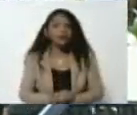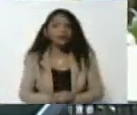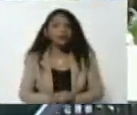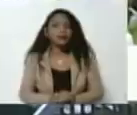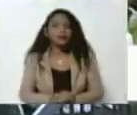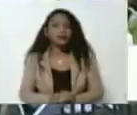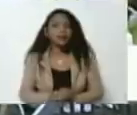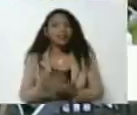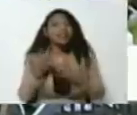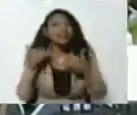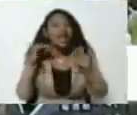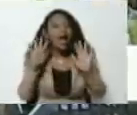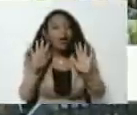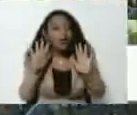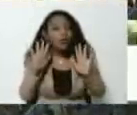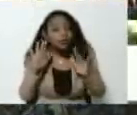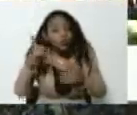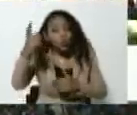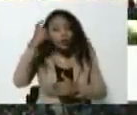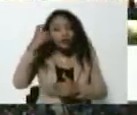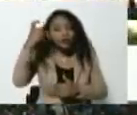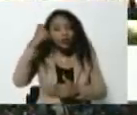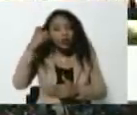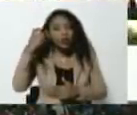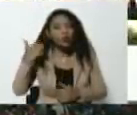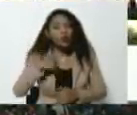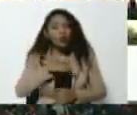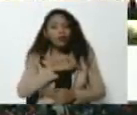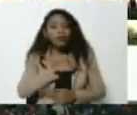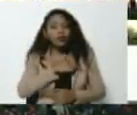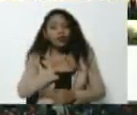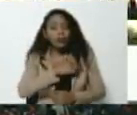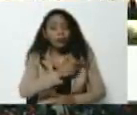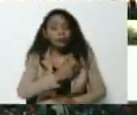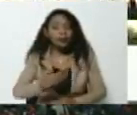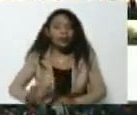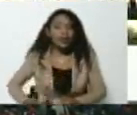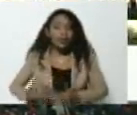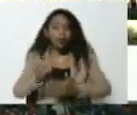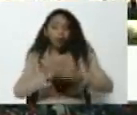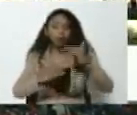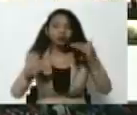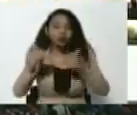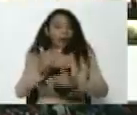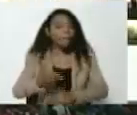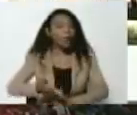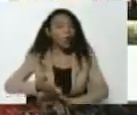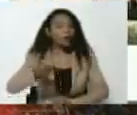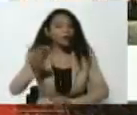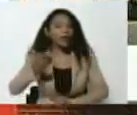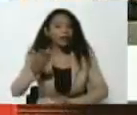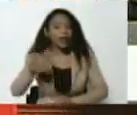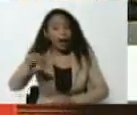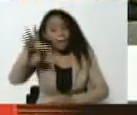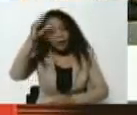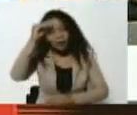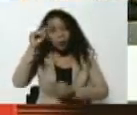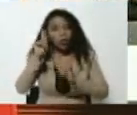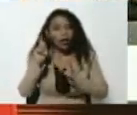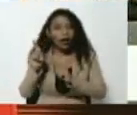si algo nos enseñó nuestro comandante supremo, lo más importante que aprendimos de él,